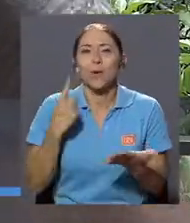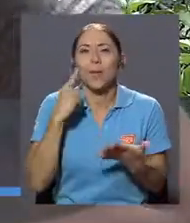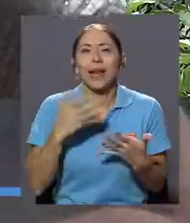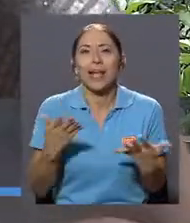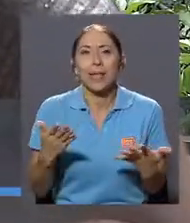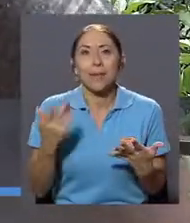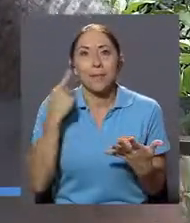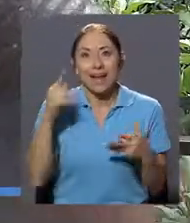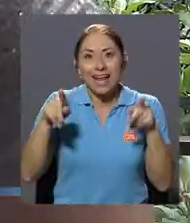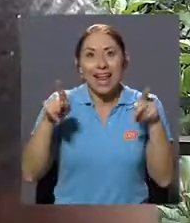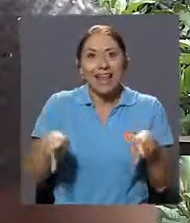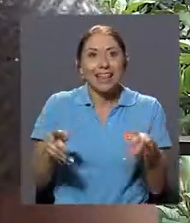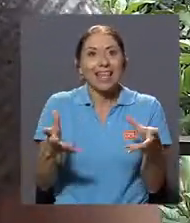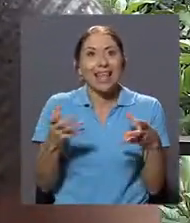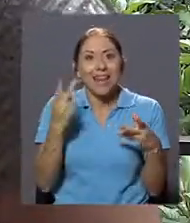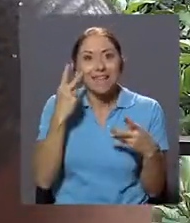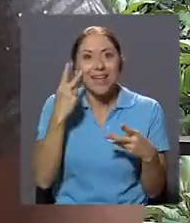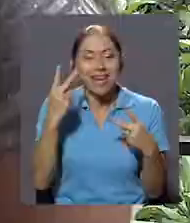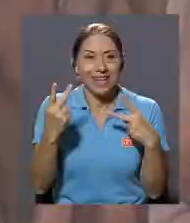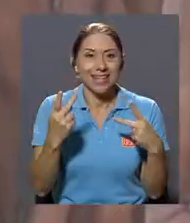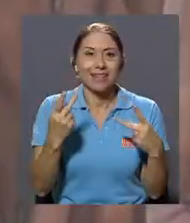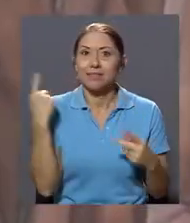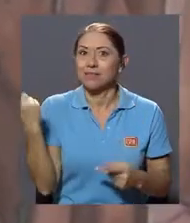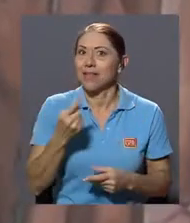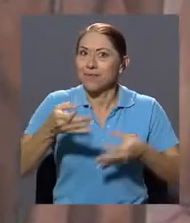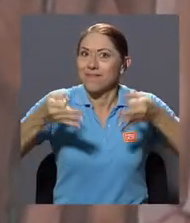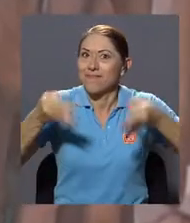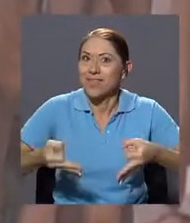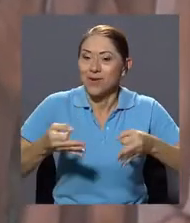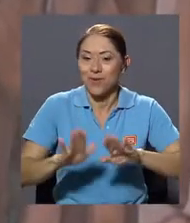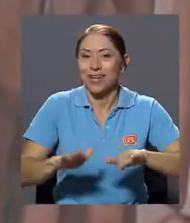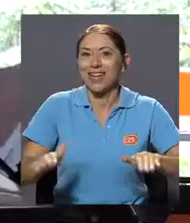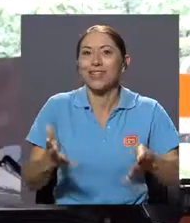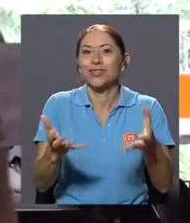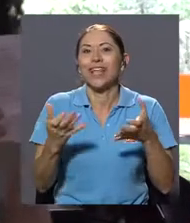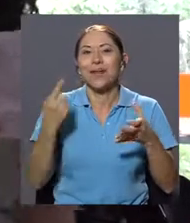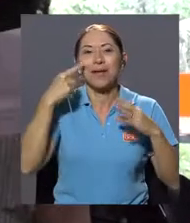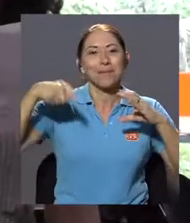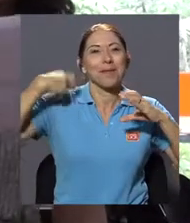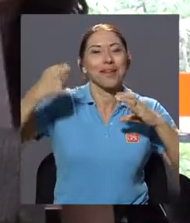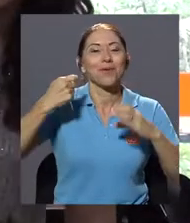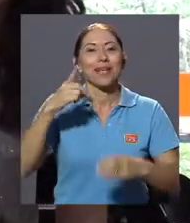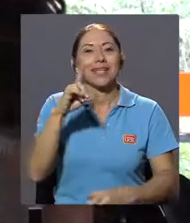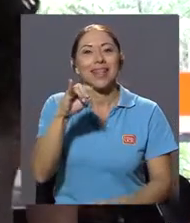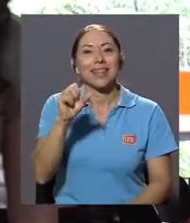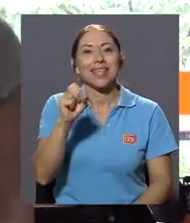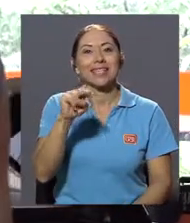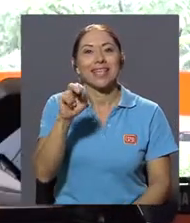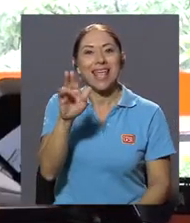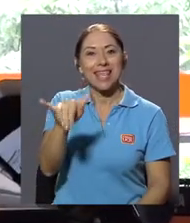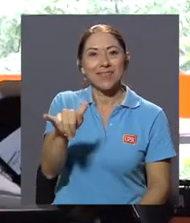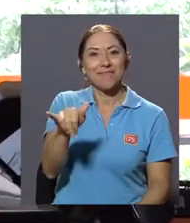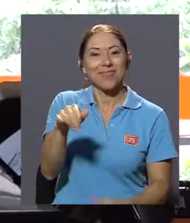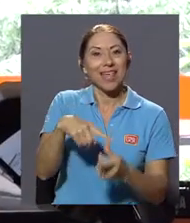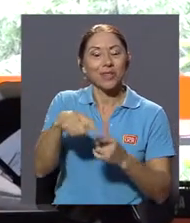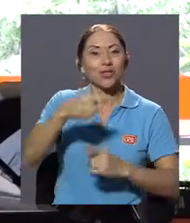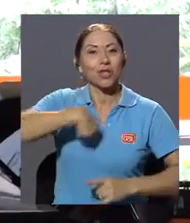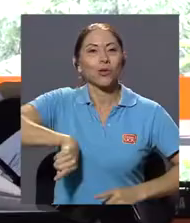que la gente quisiera ver. Y de fijo, siempre los chiquitos quieren ver Disney. Entonces, la idea que